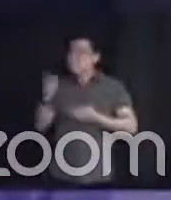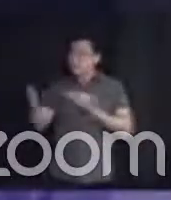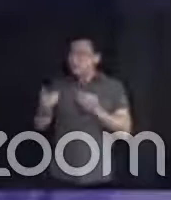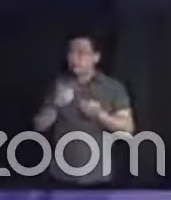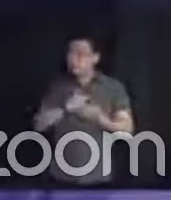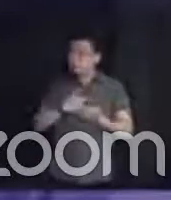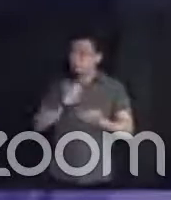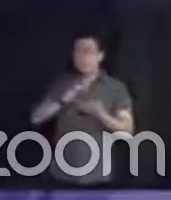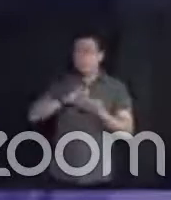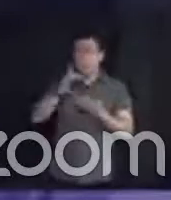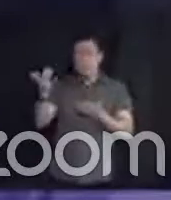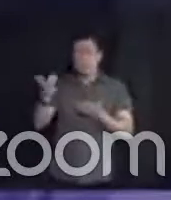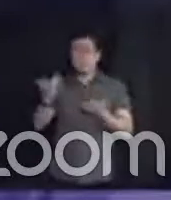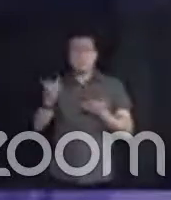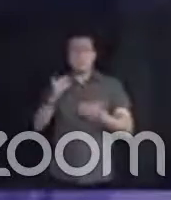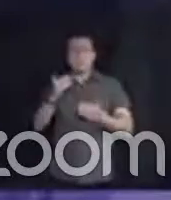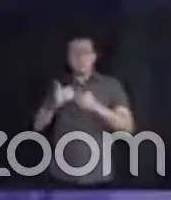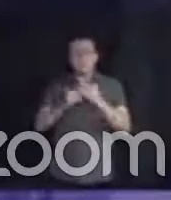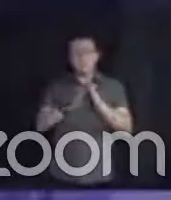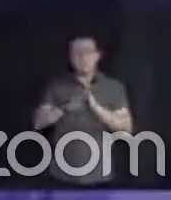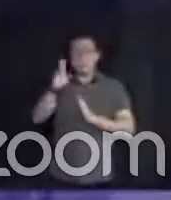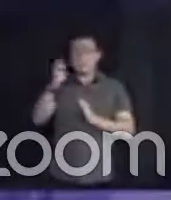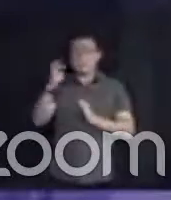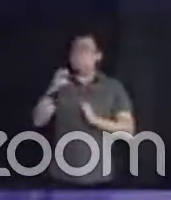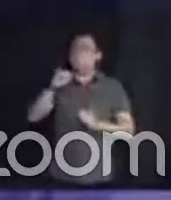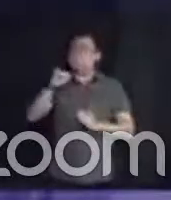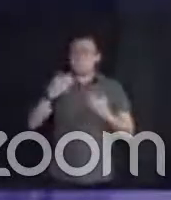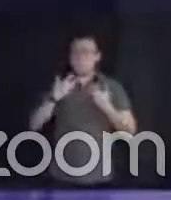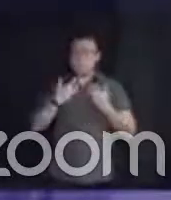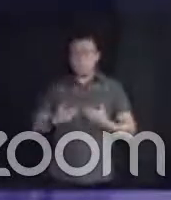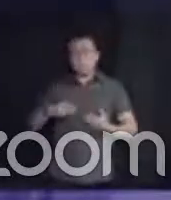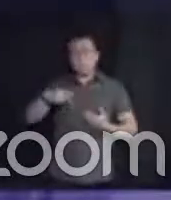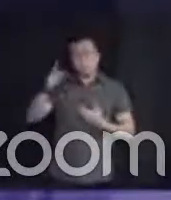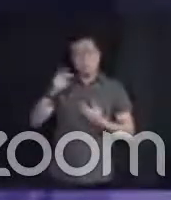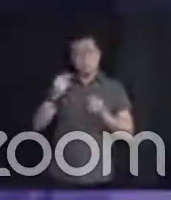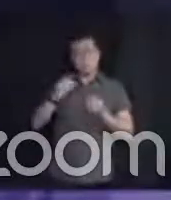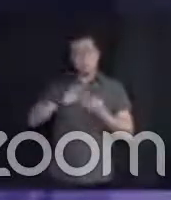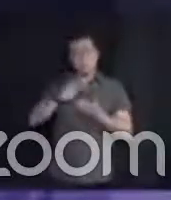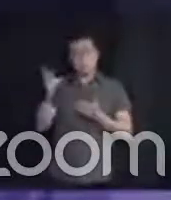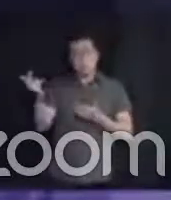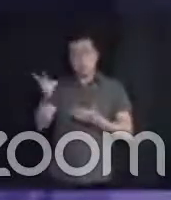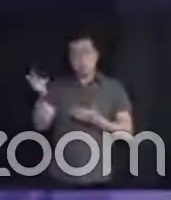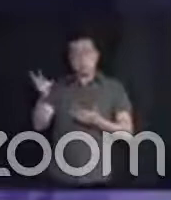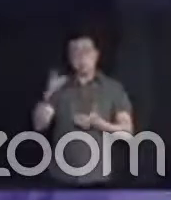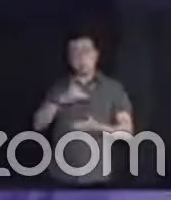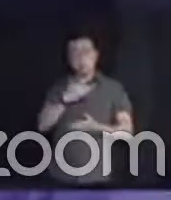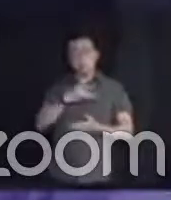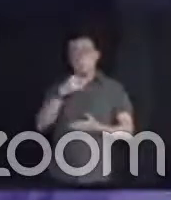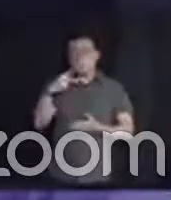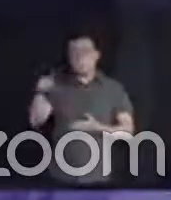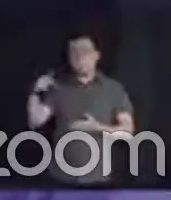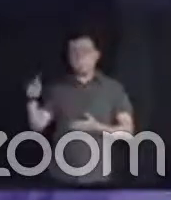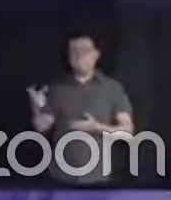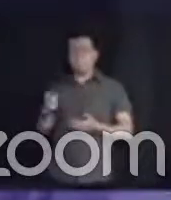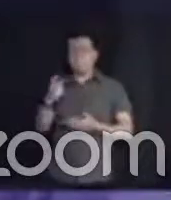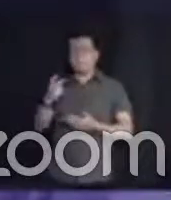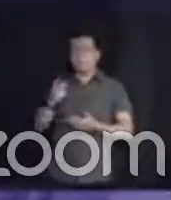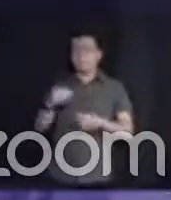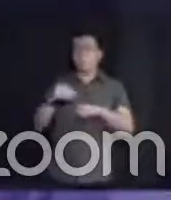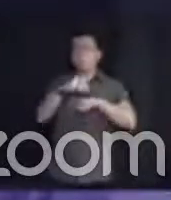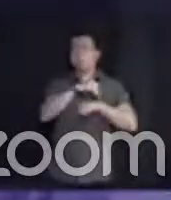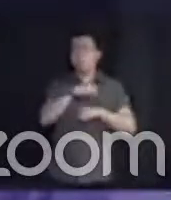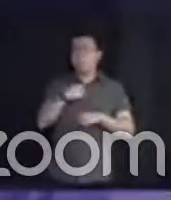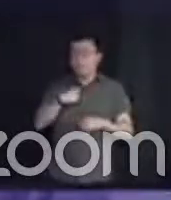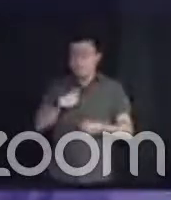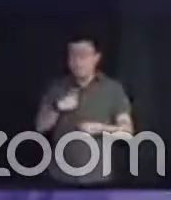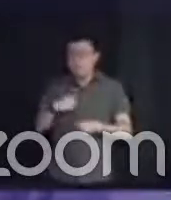bailando, disfrutando la vida, agradeciendo, por supuesto, muy tristes, pero agradeciendo la vida, agradeciéndole a esas personas. A mí no me